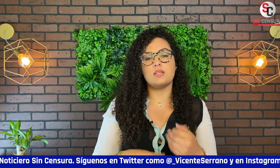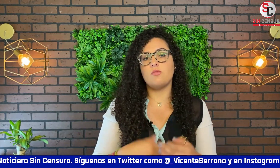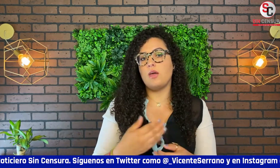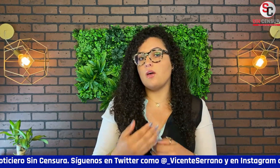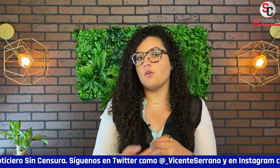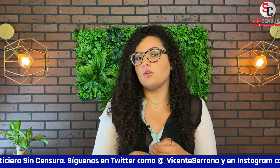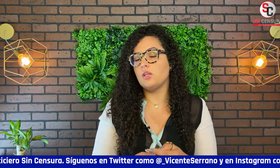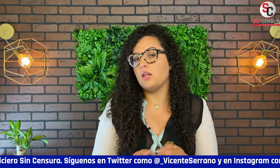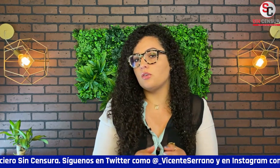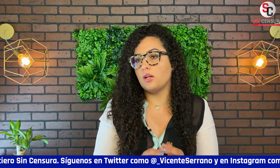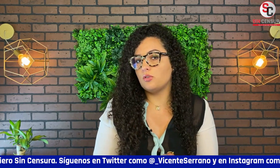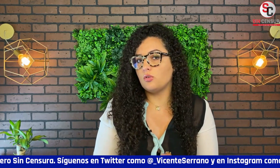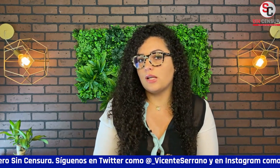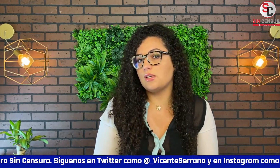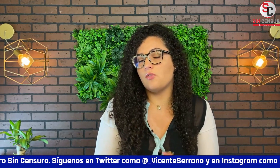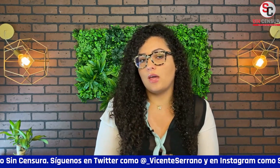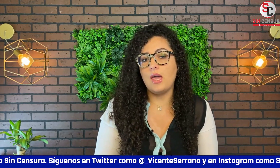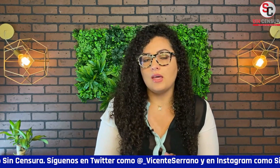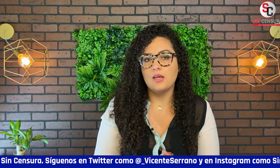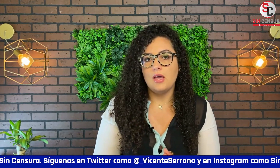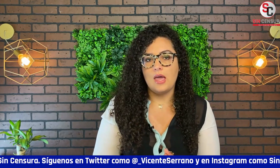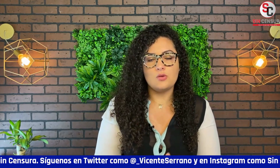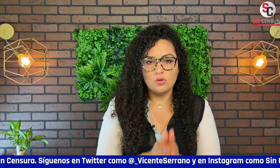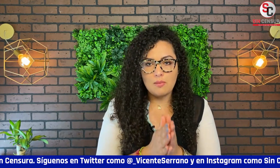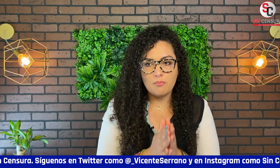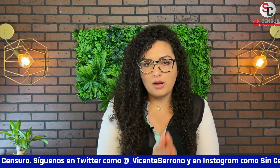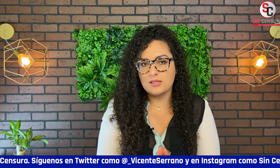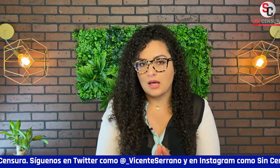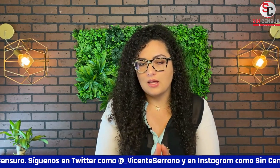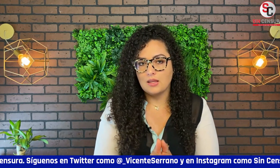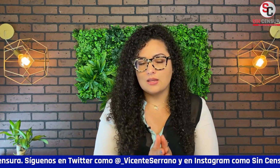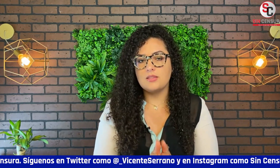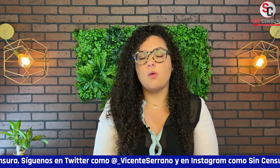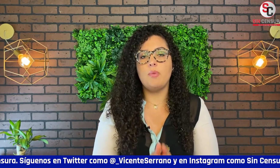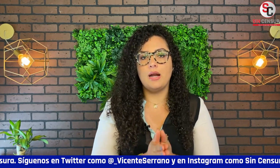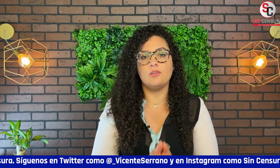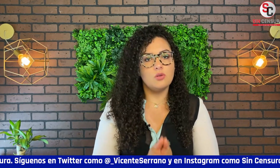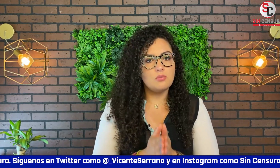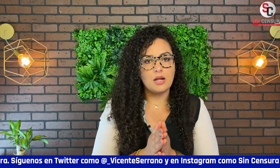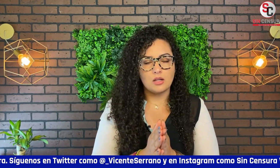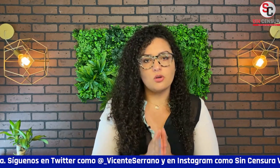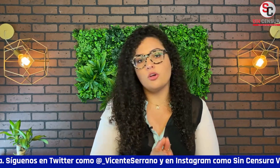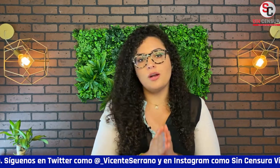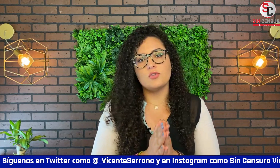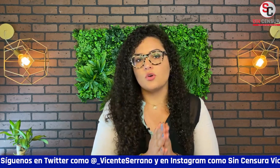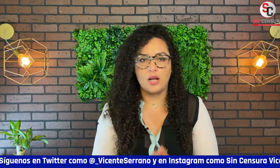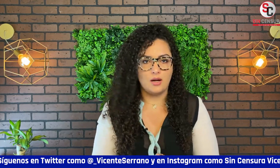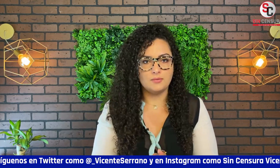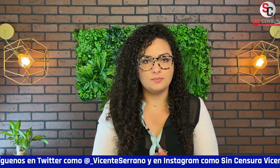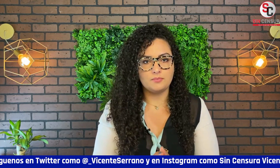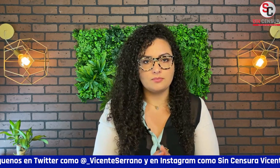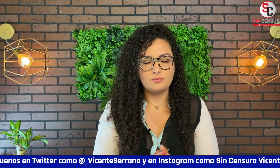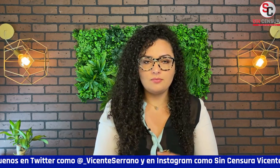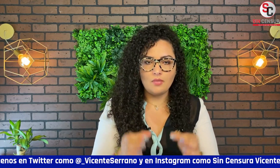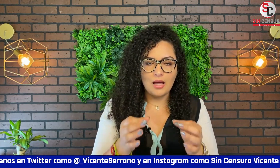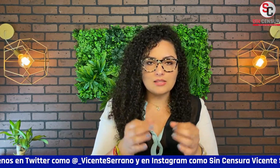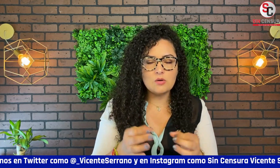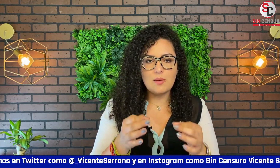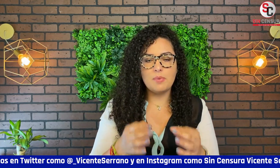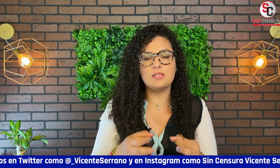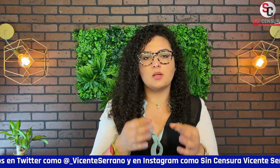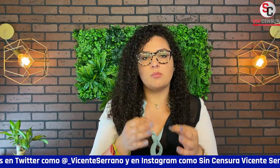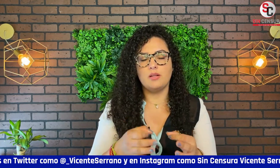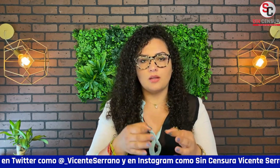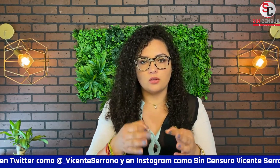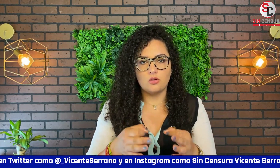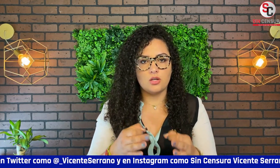con la CFE o no tienen contratos con la CFE, es una empresa que está operando en territorio nacional. Al ser una